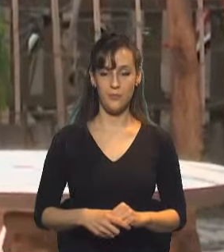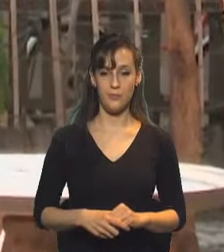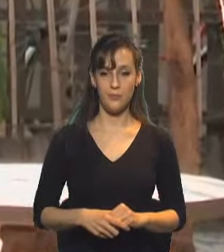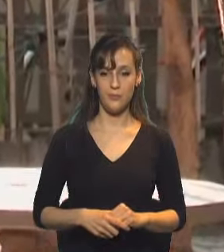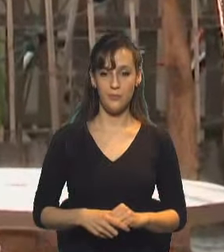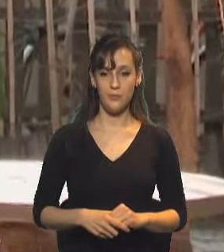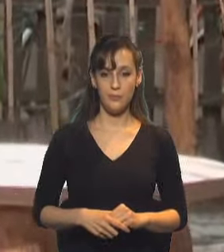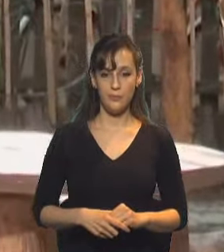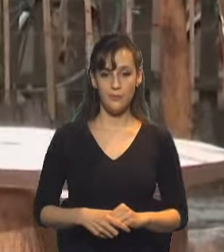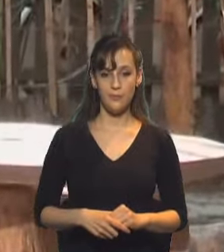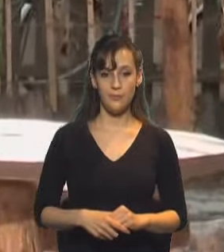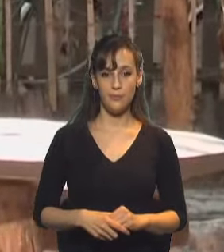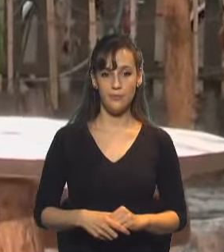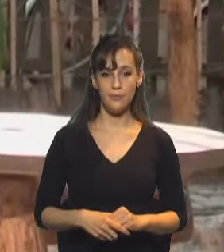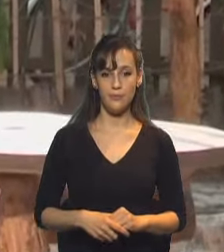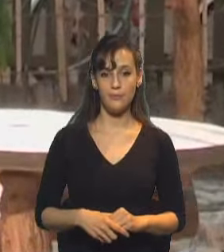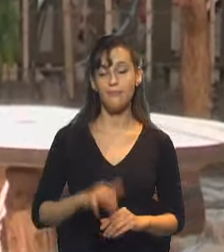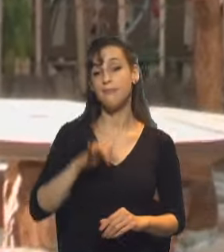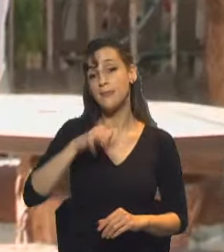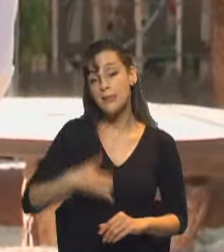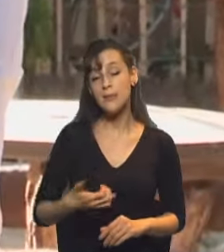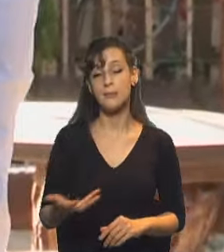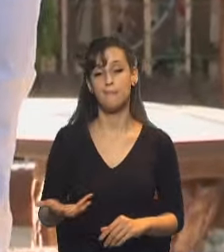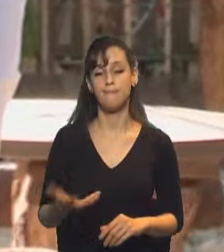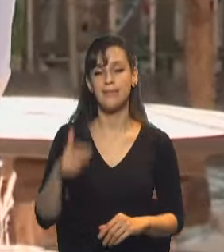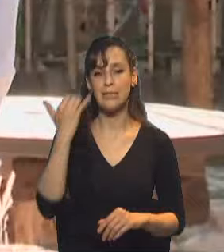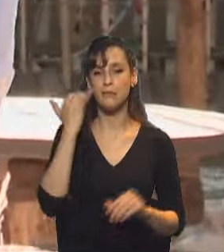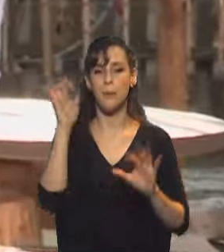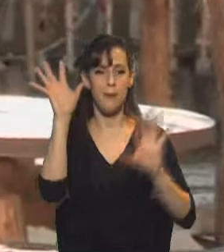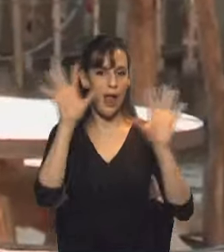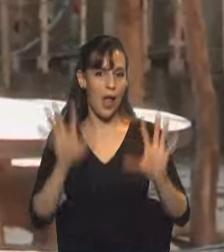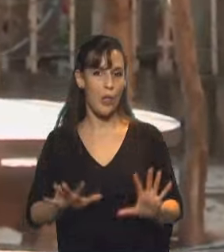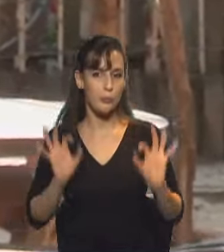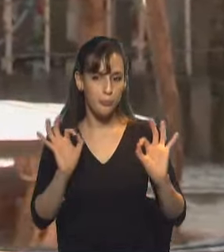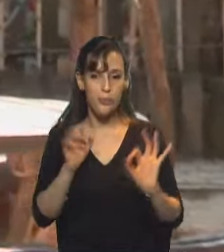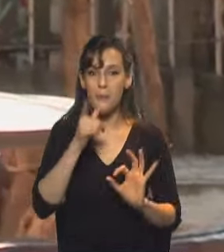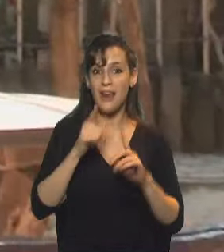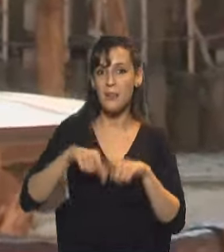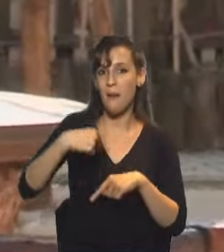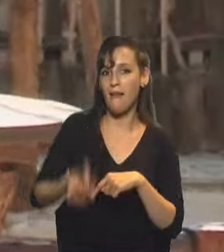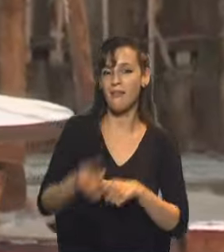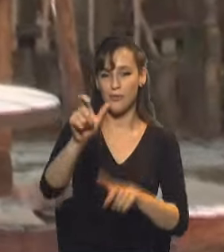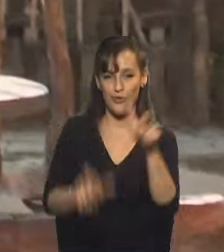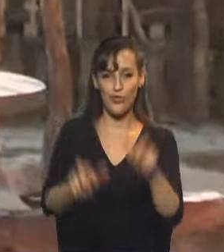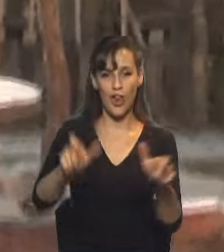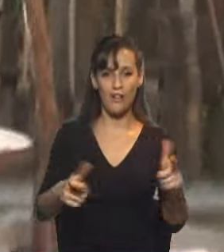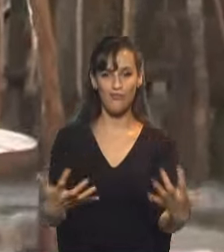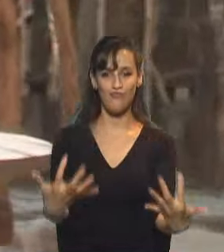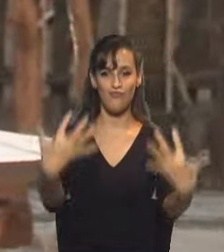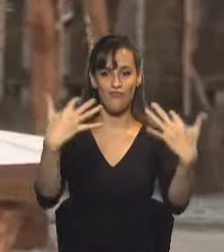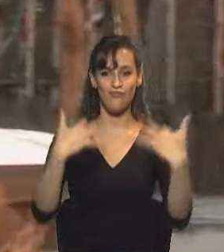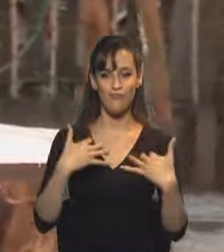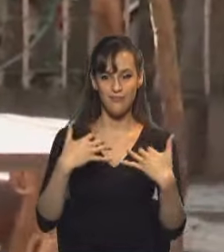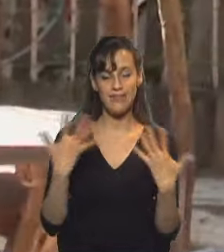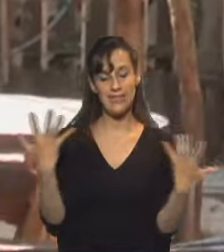Está bueno, tratando de detenerlo, contenerlo, está todo acomodado, como si fuera que mañana va a llegar la gente, pero